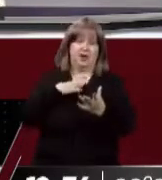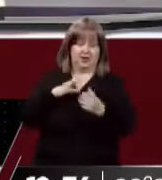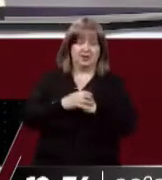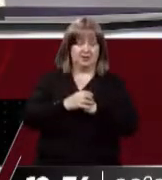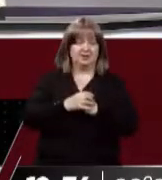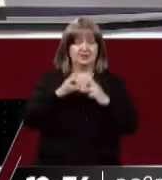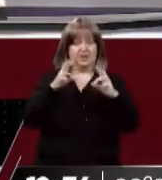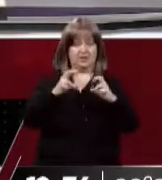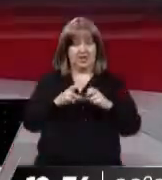gracias